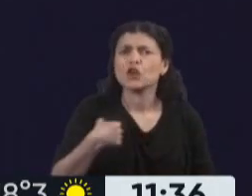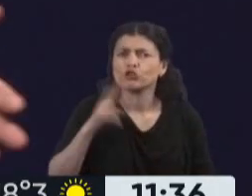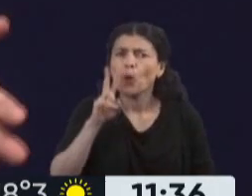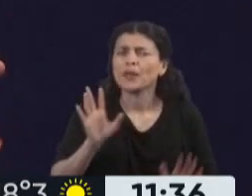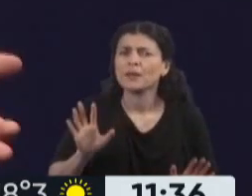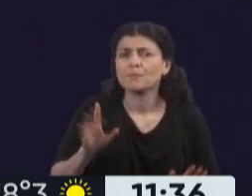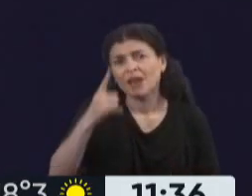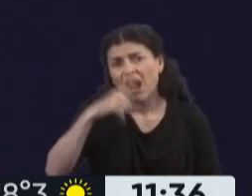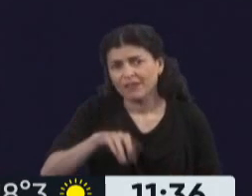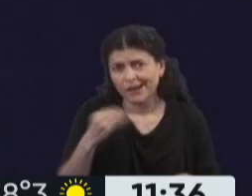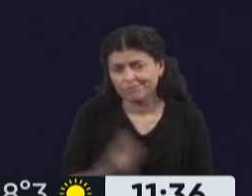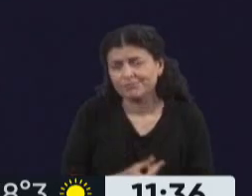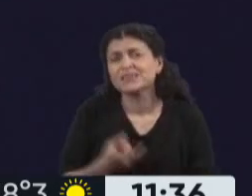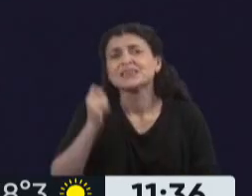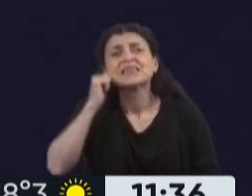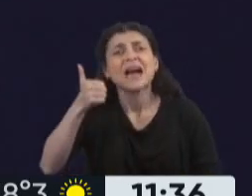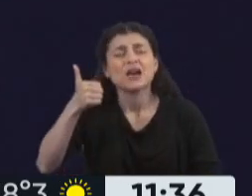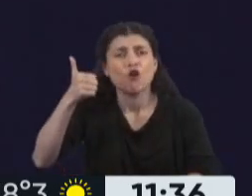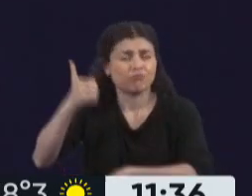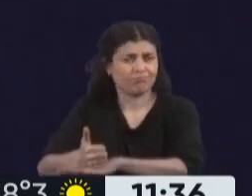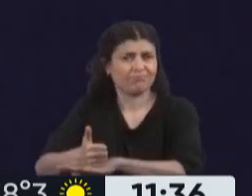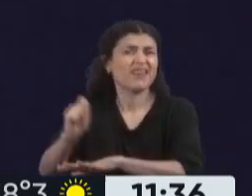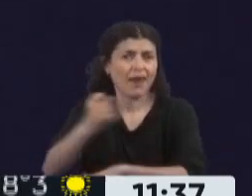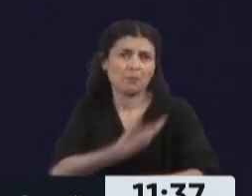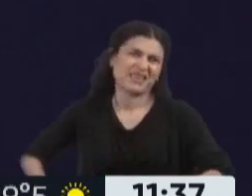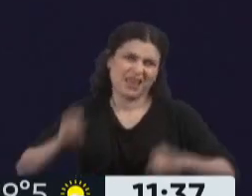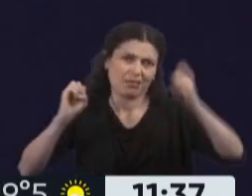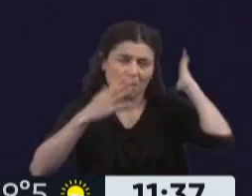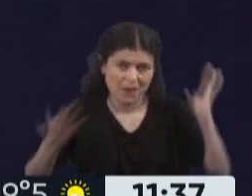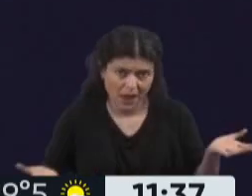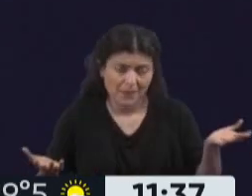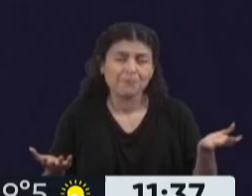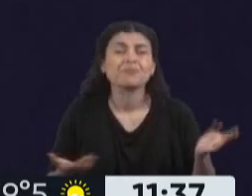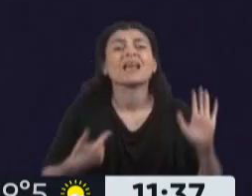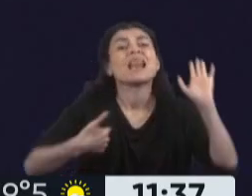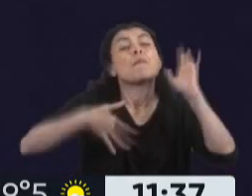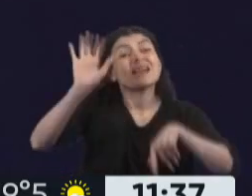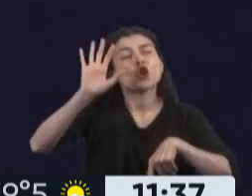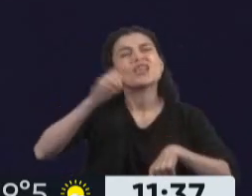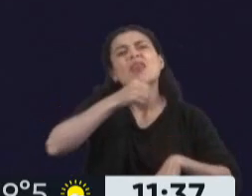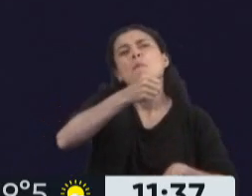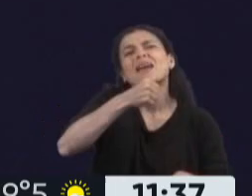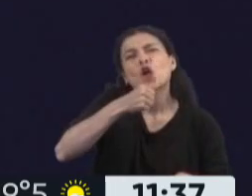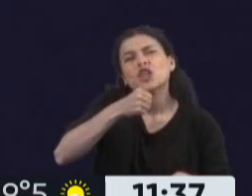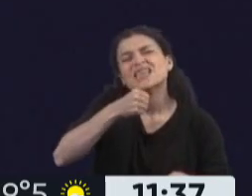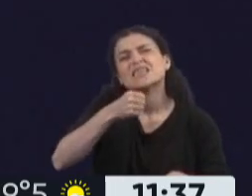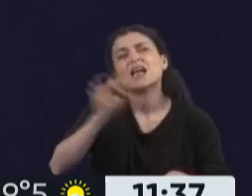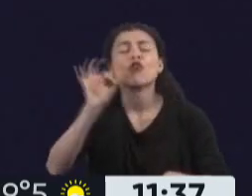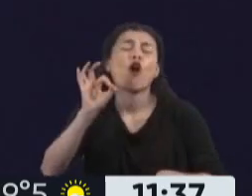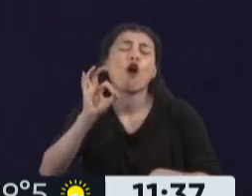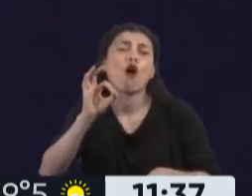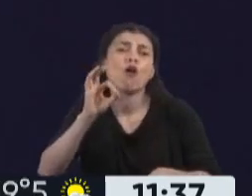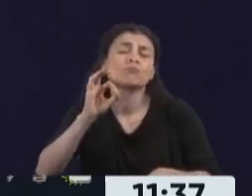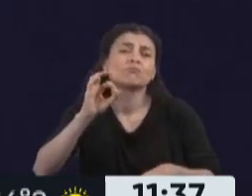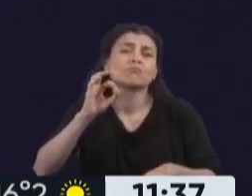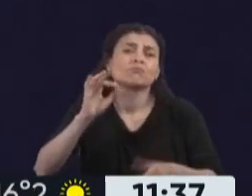efectivamente ganó las elecciones, así que la verdad es que no, al menos de los medios tradicionales en los que yo participaba, también